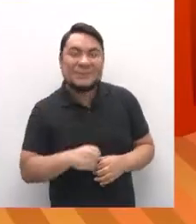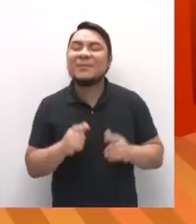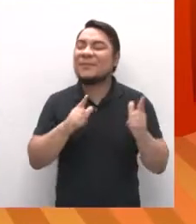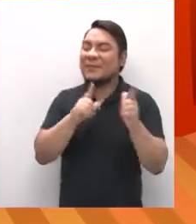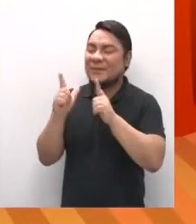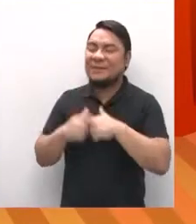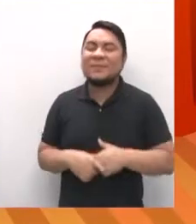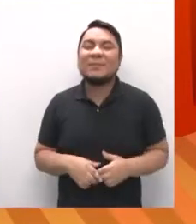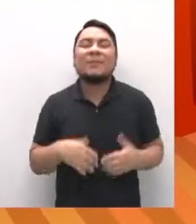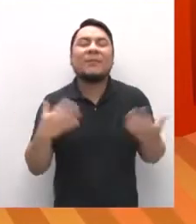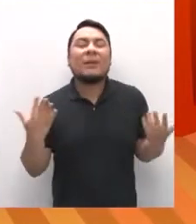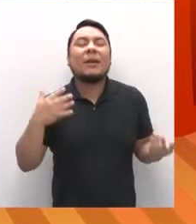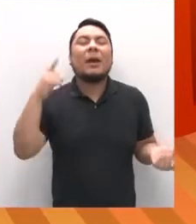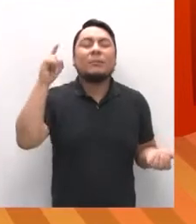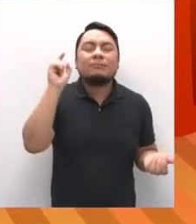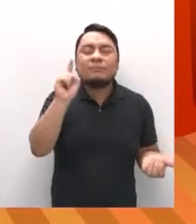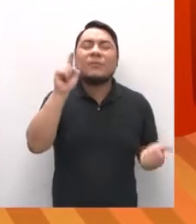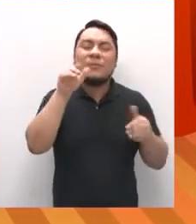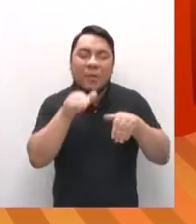¡Abra, cabra, brava!